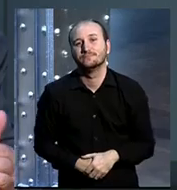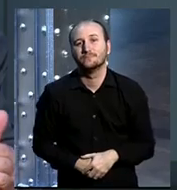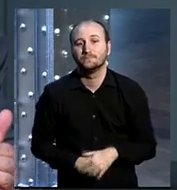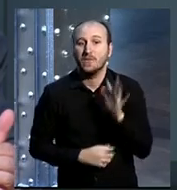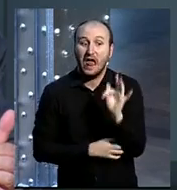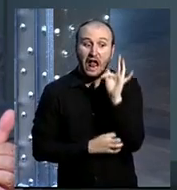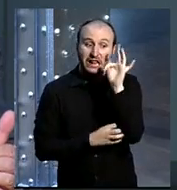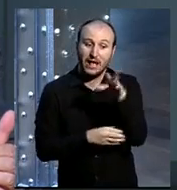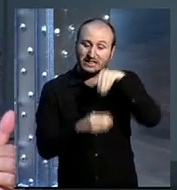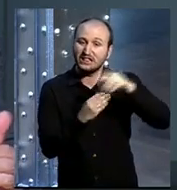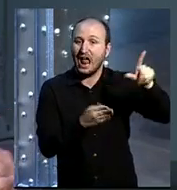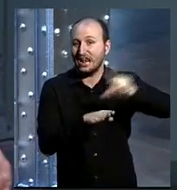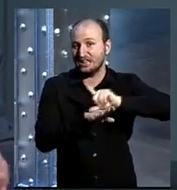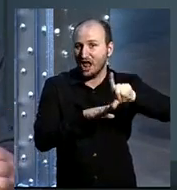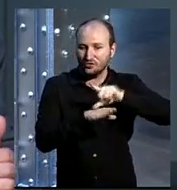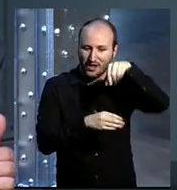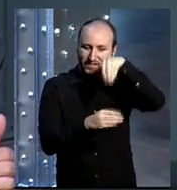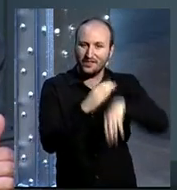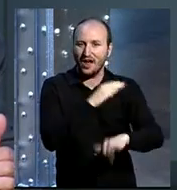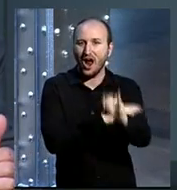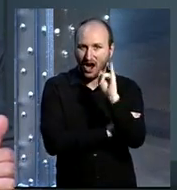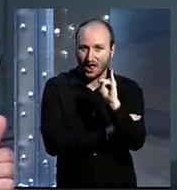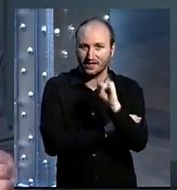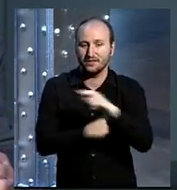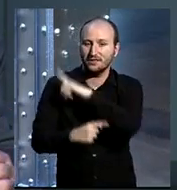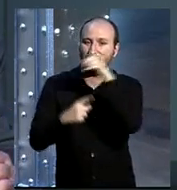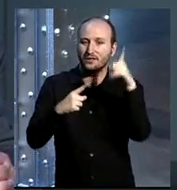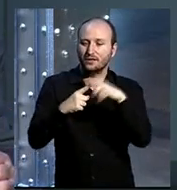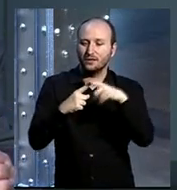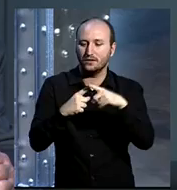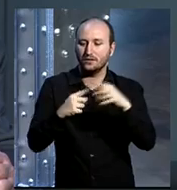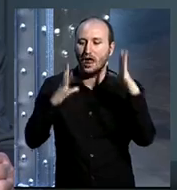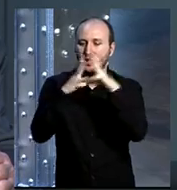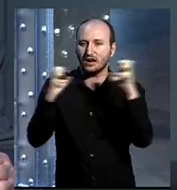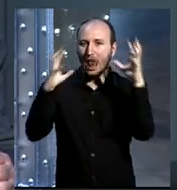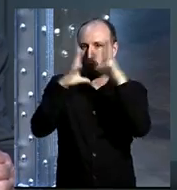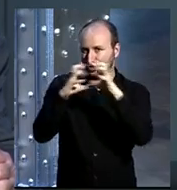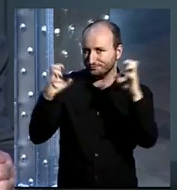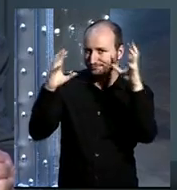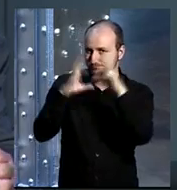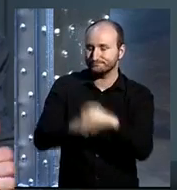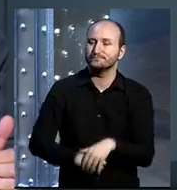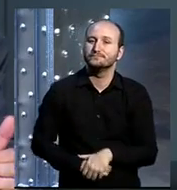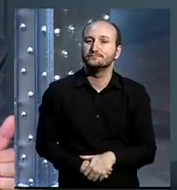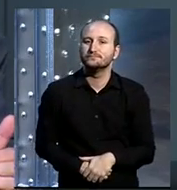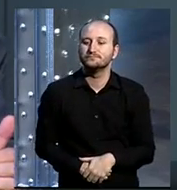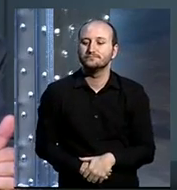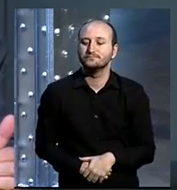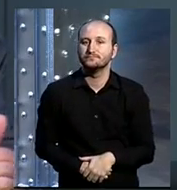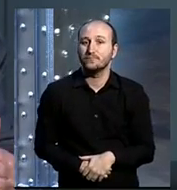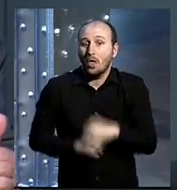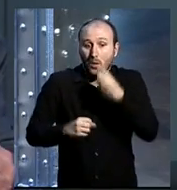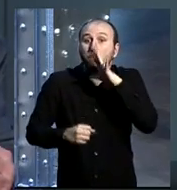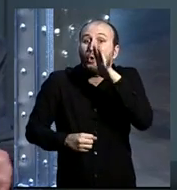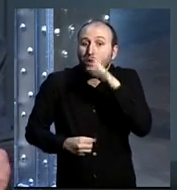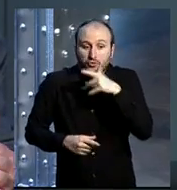además en la literatura sí aparece. Empezamos por el cloud computing. ¿Por qué? Bueno, tiene un elemento muy